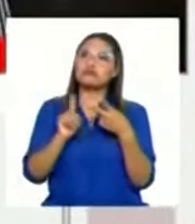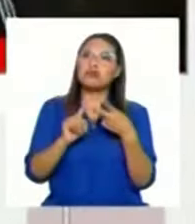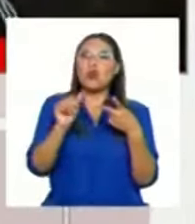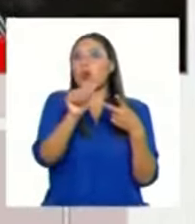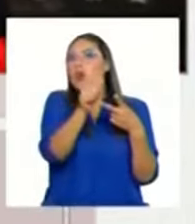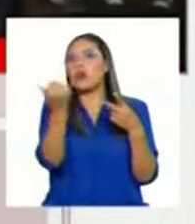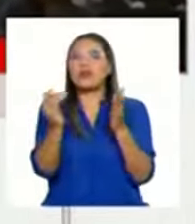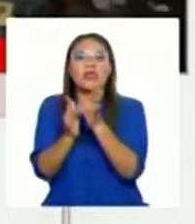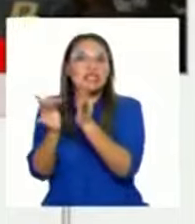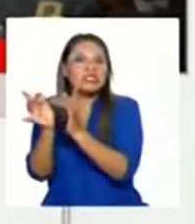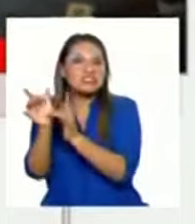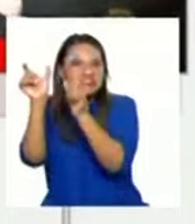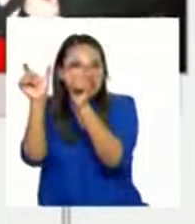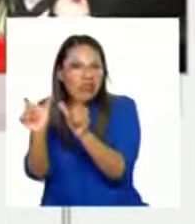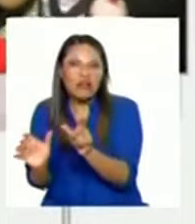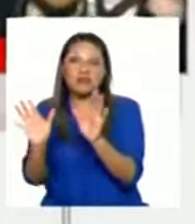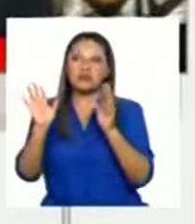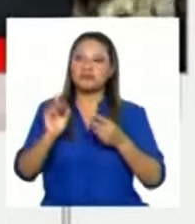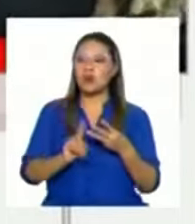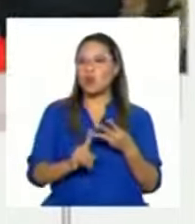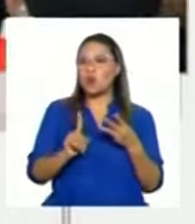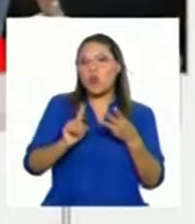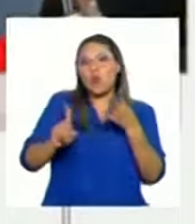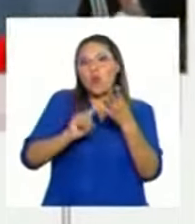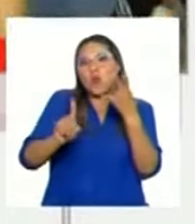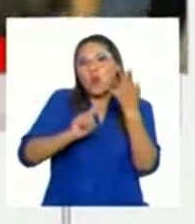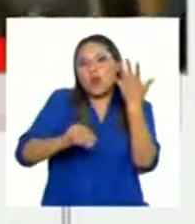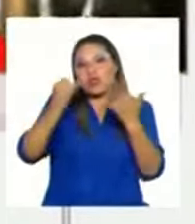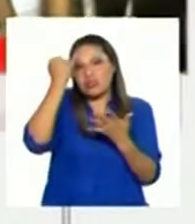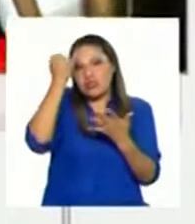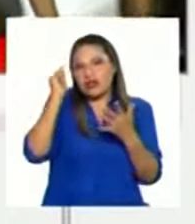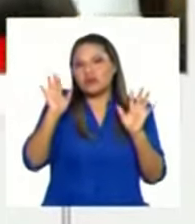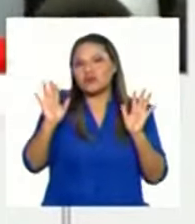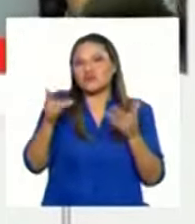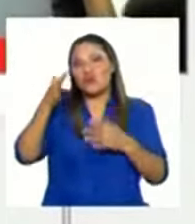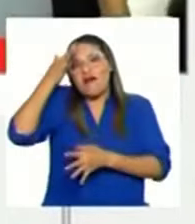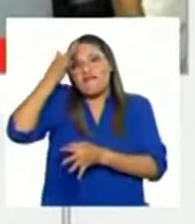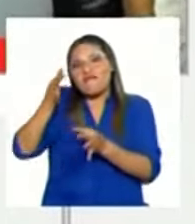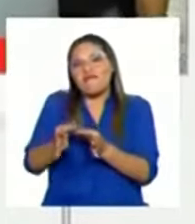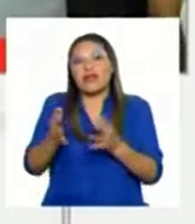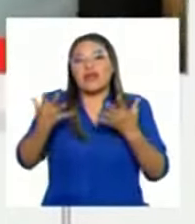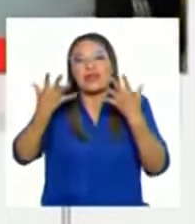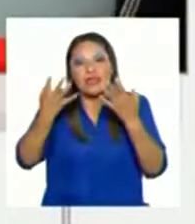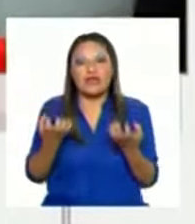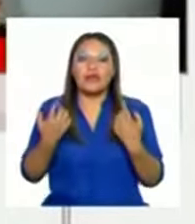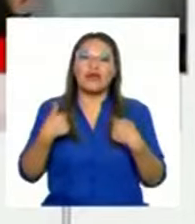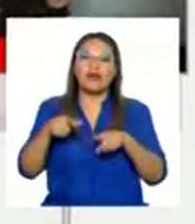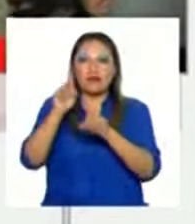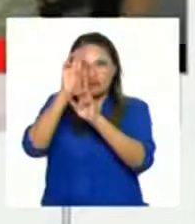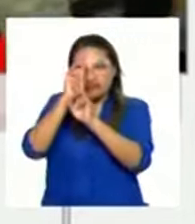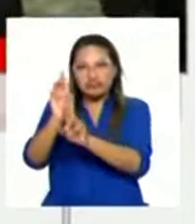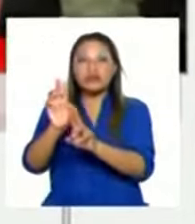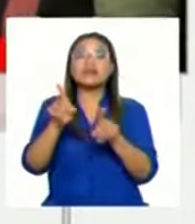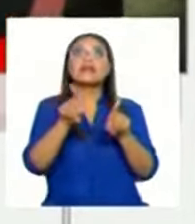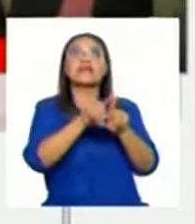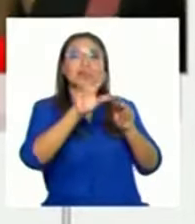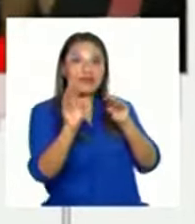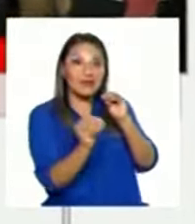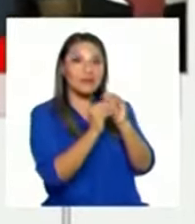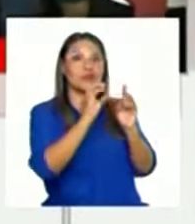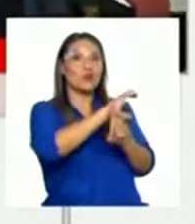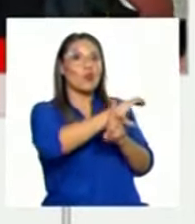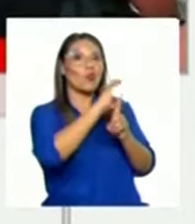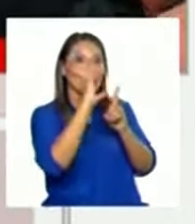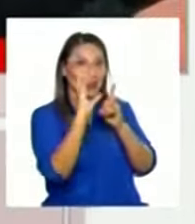Cristiano. Cristiano, muchas otras creencias, pero también es una festividad también cultural, ¿no? Y hay mucho